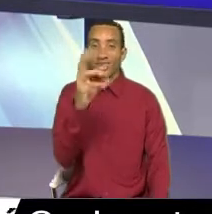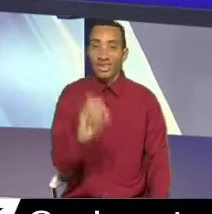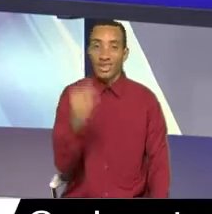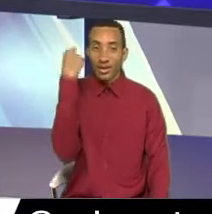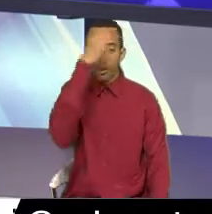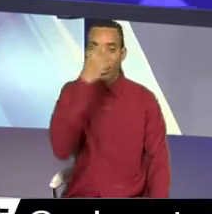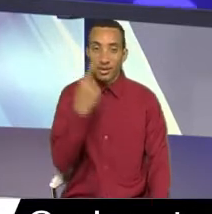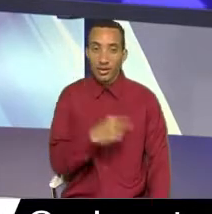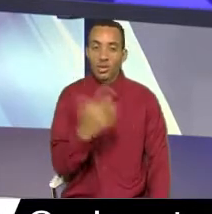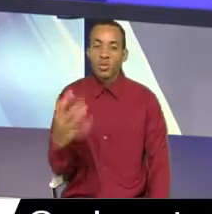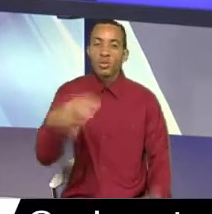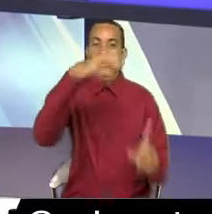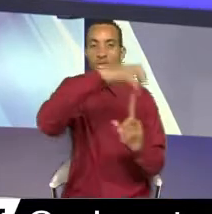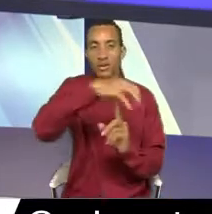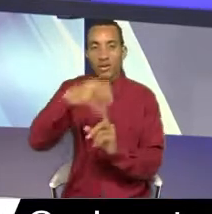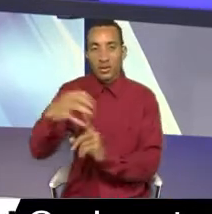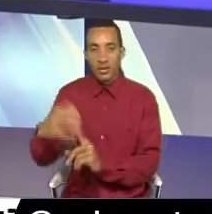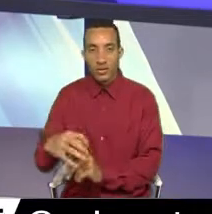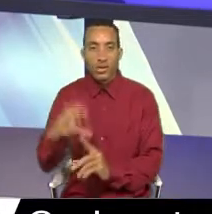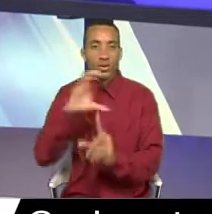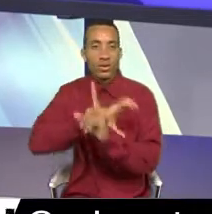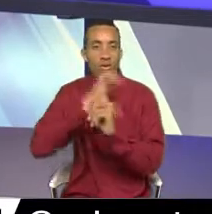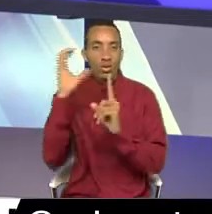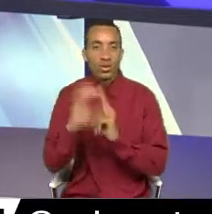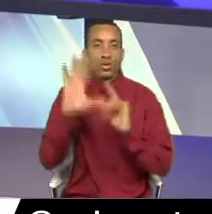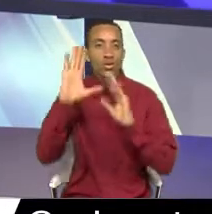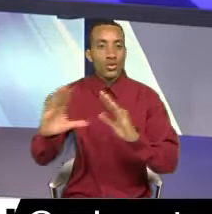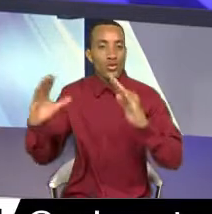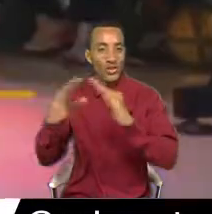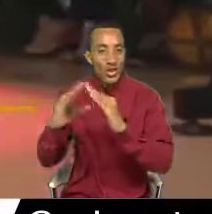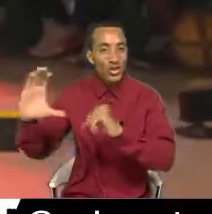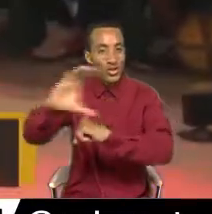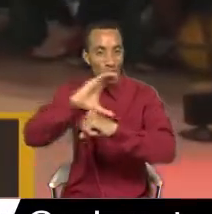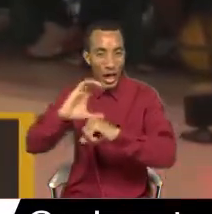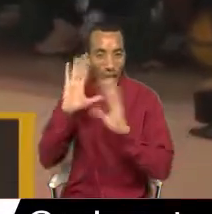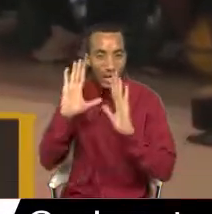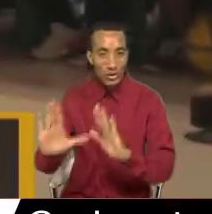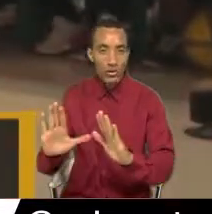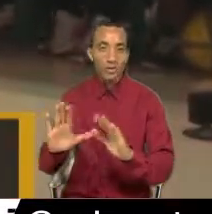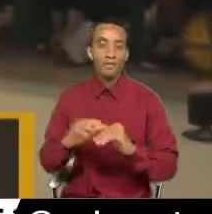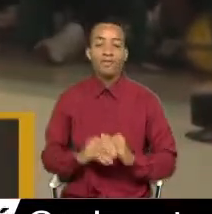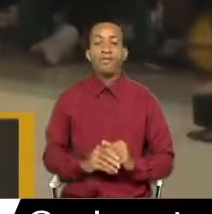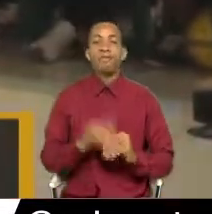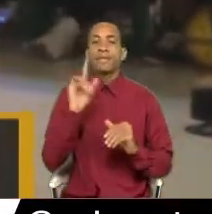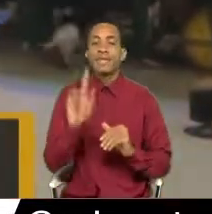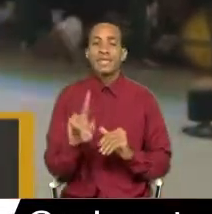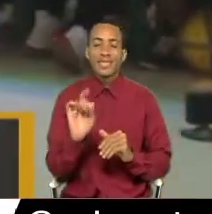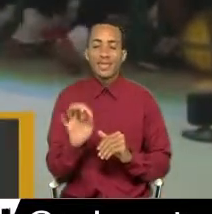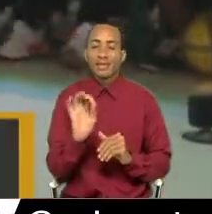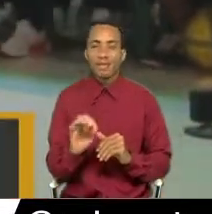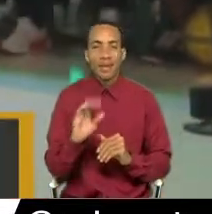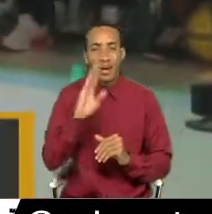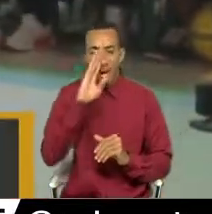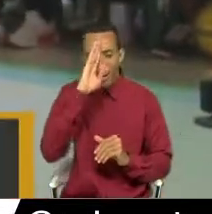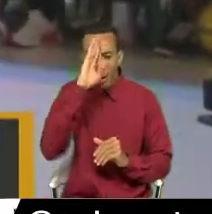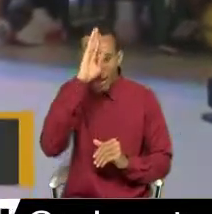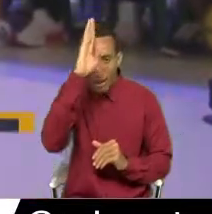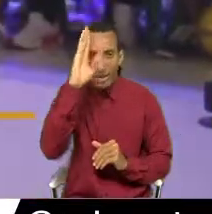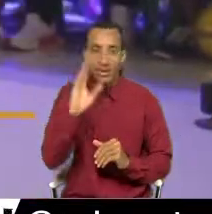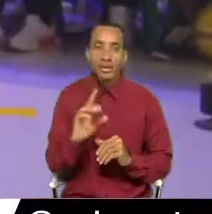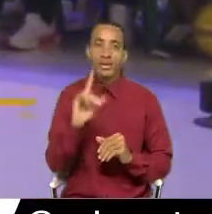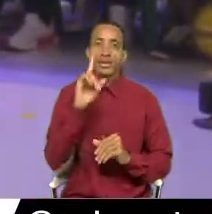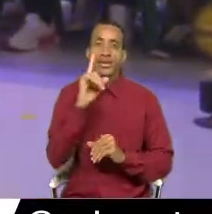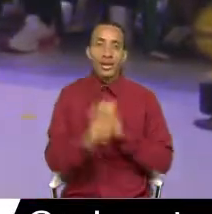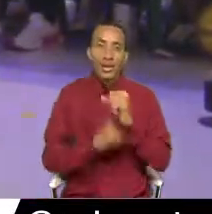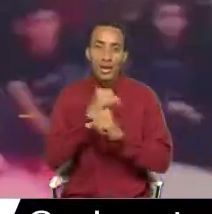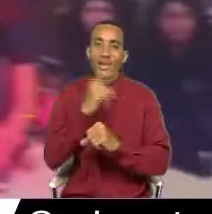del sexto Festival Nacional de Cultura Urbana. Como es costumbre y por sexto año consecutivo, la Academia de